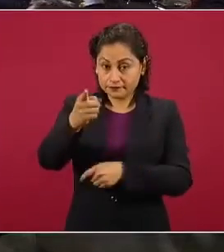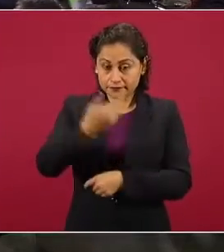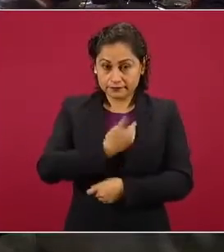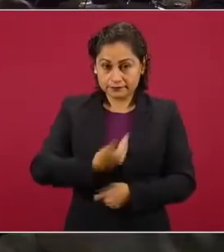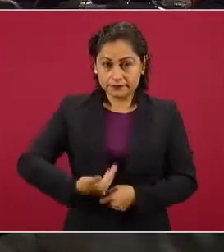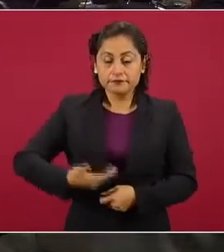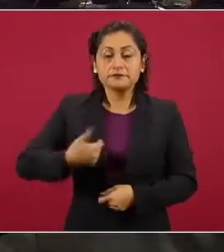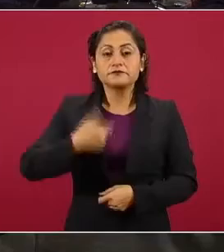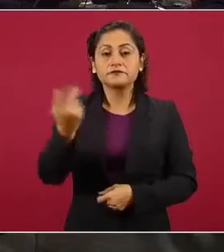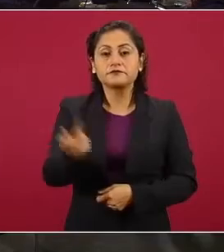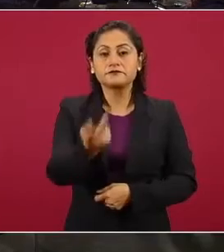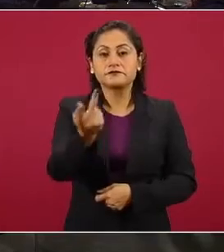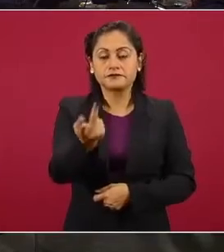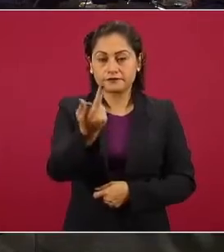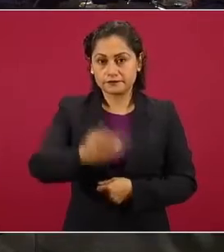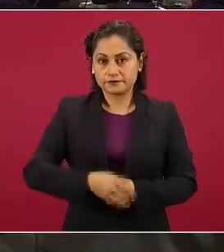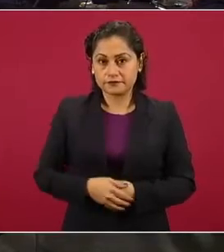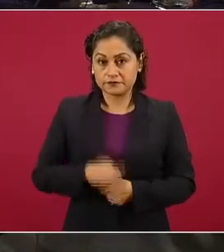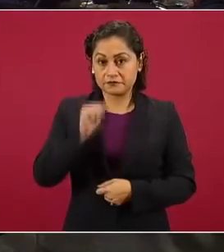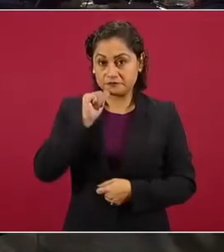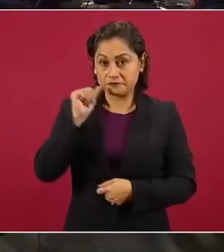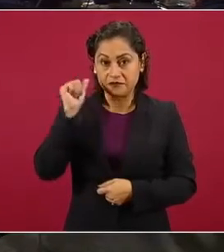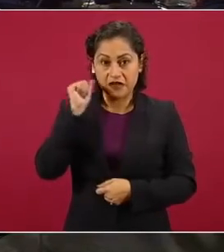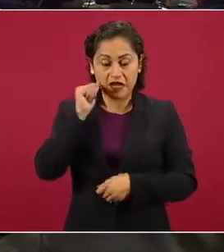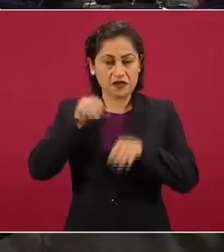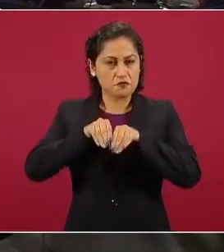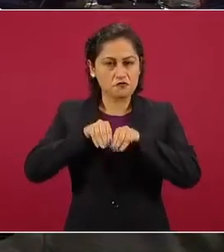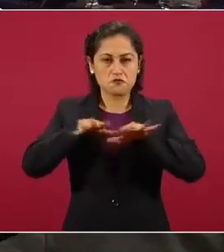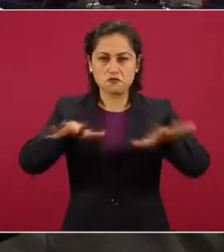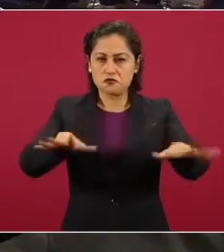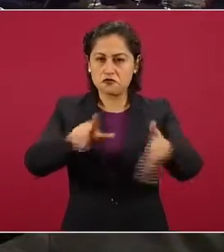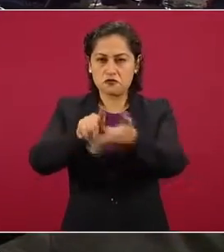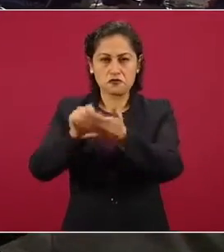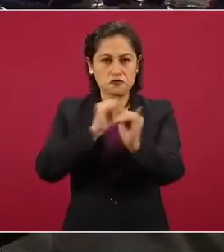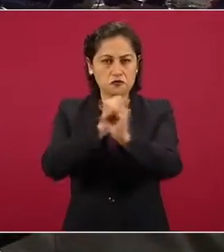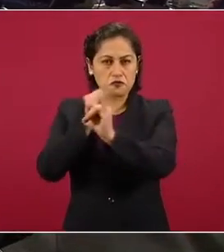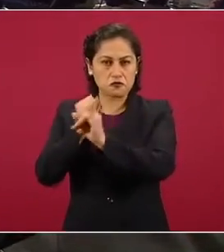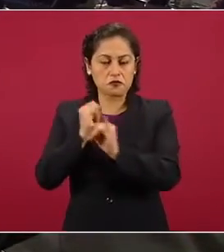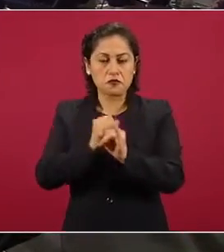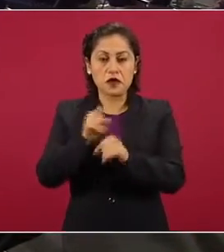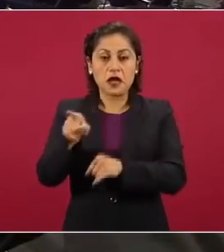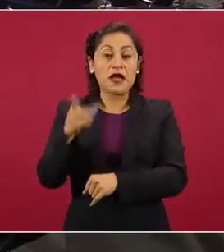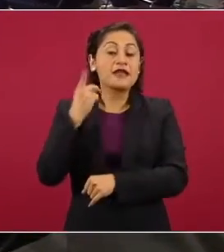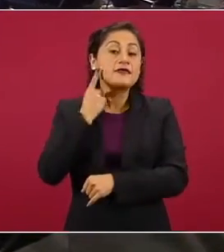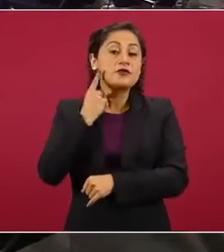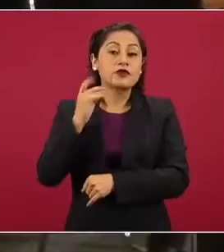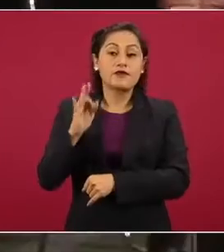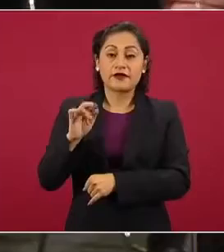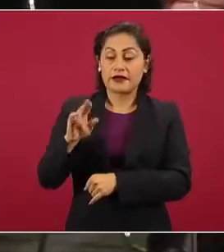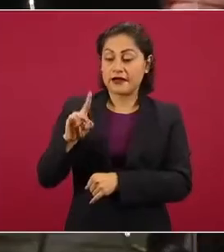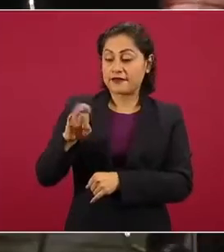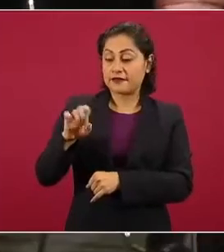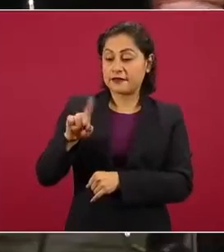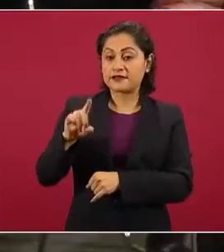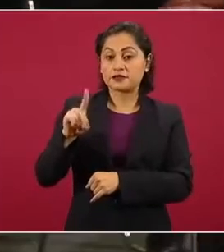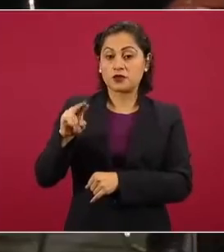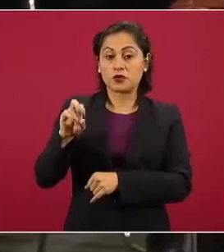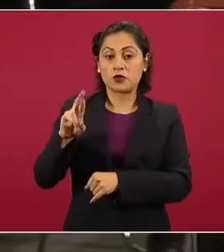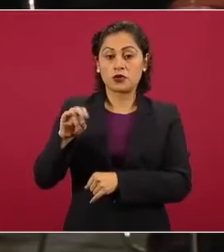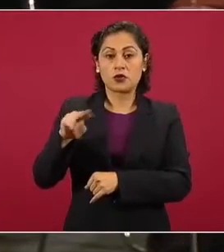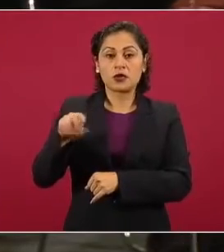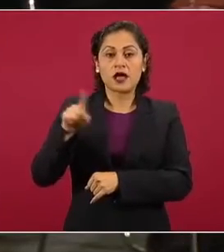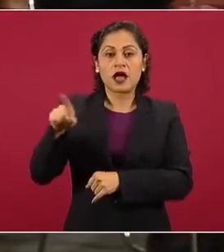preguntarle, ayer fue bastante viral en redes sociales el video del diputado Fernández Noroña negándose a